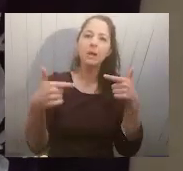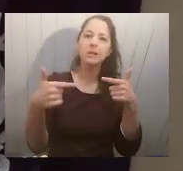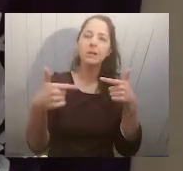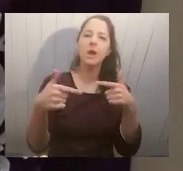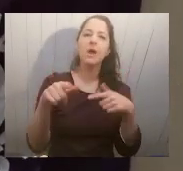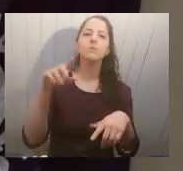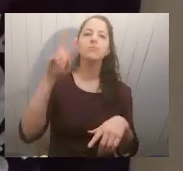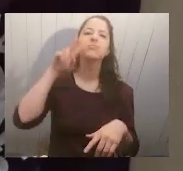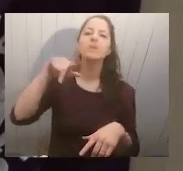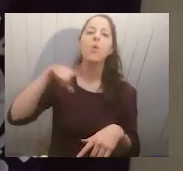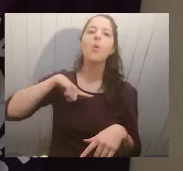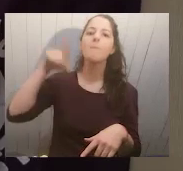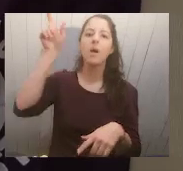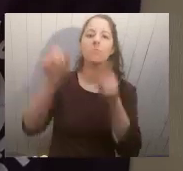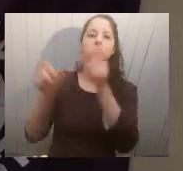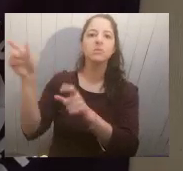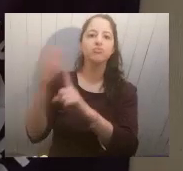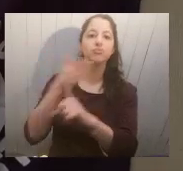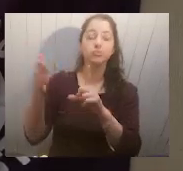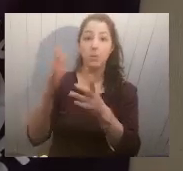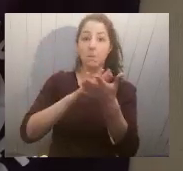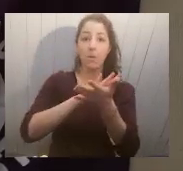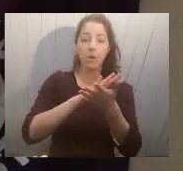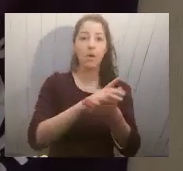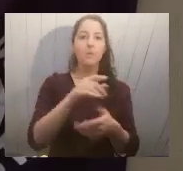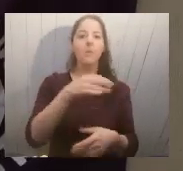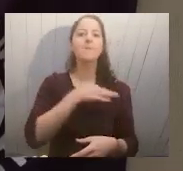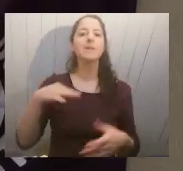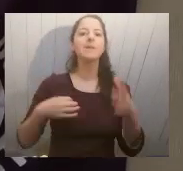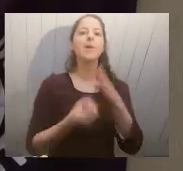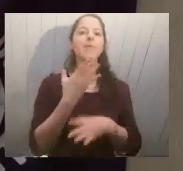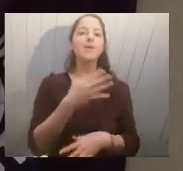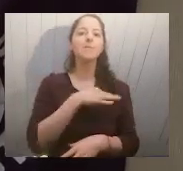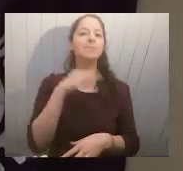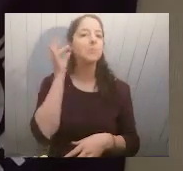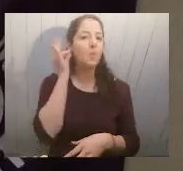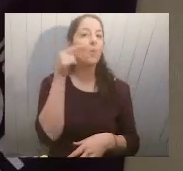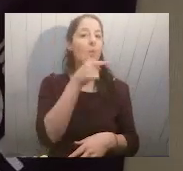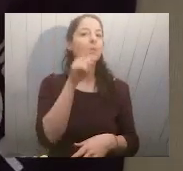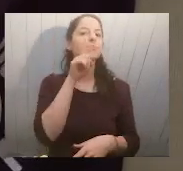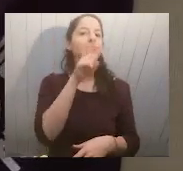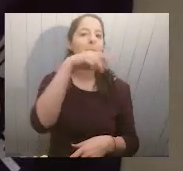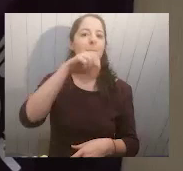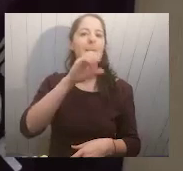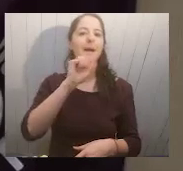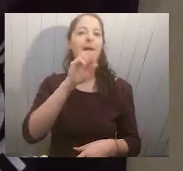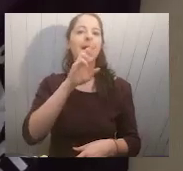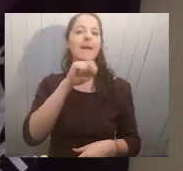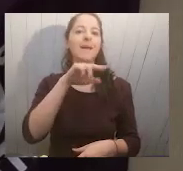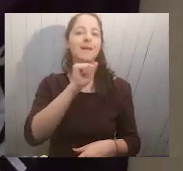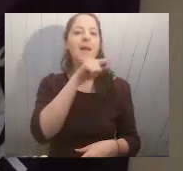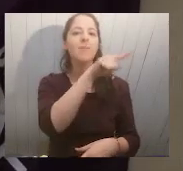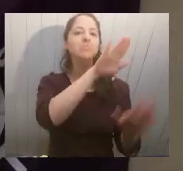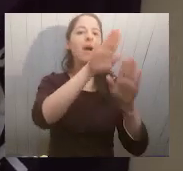en el Ministerio de la Mujer y Equidad de Género, en un contexto crítico de agudización de la violencia patriarcal, a la vez que presenta un proyecto de